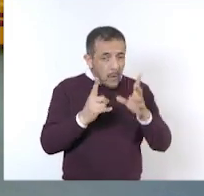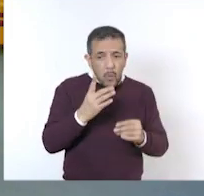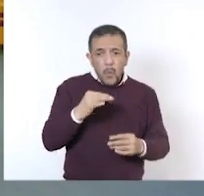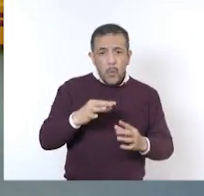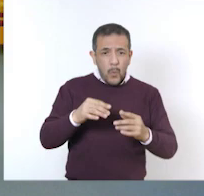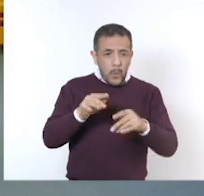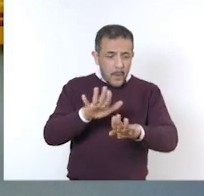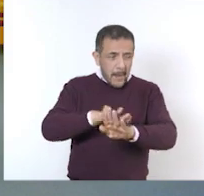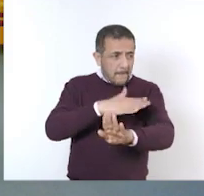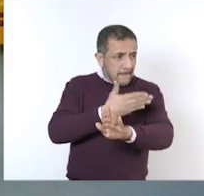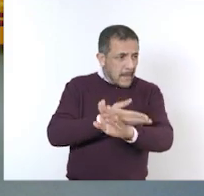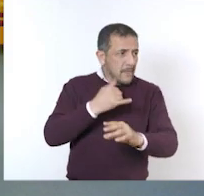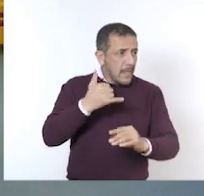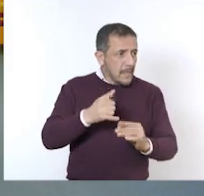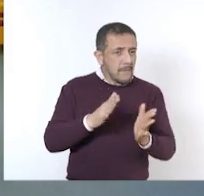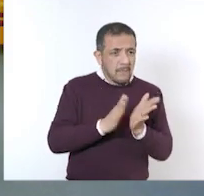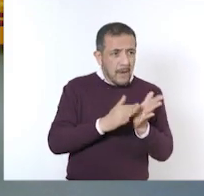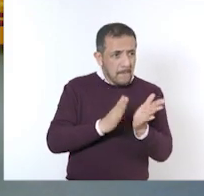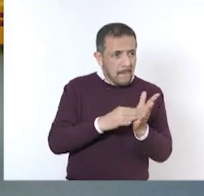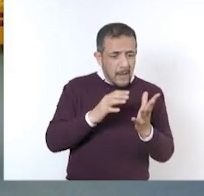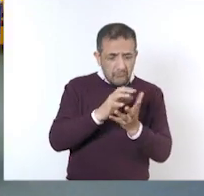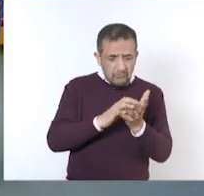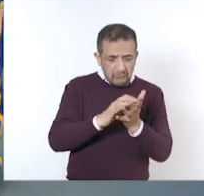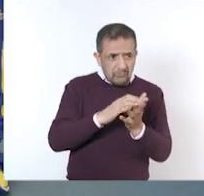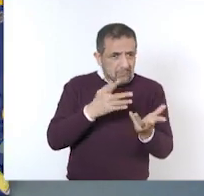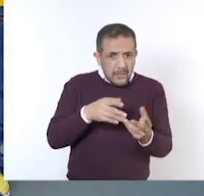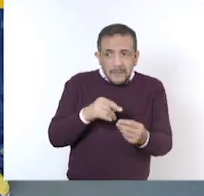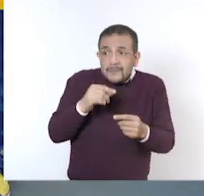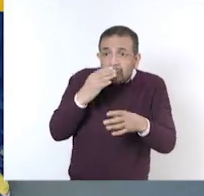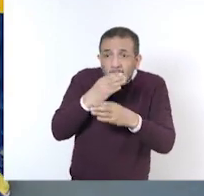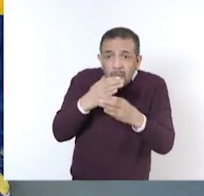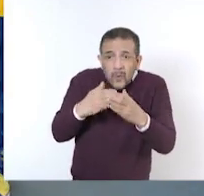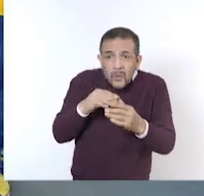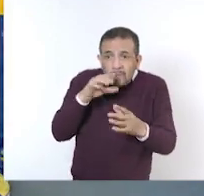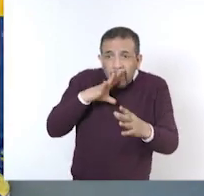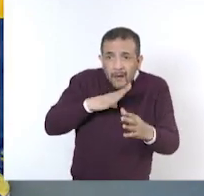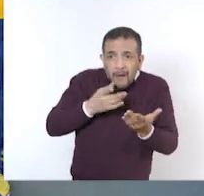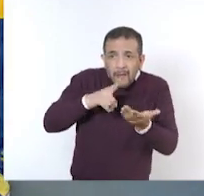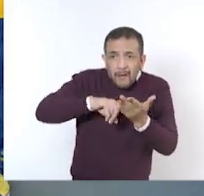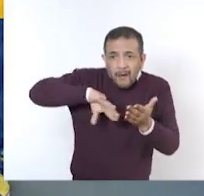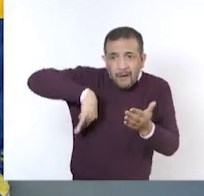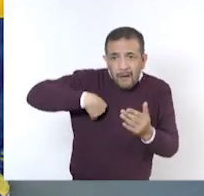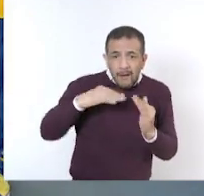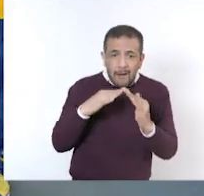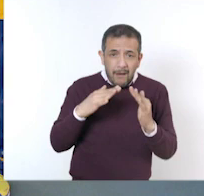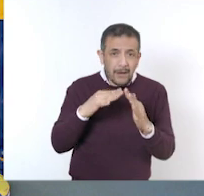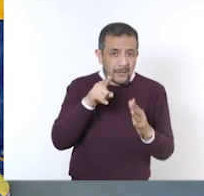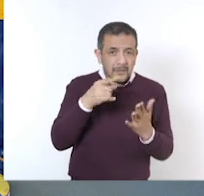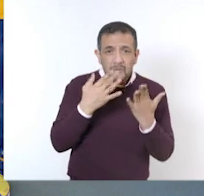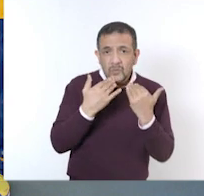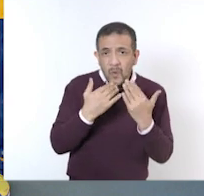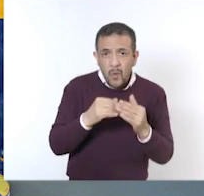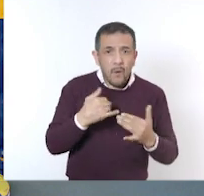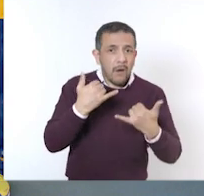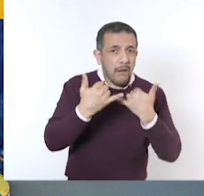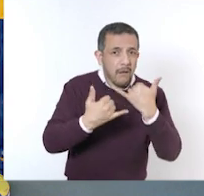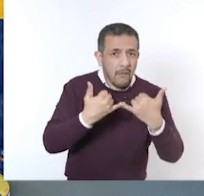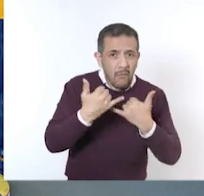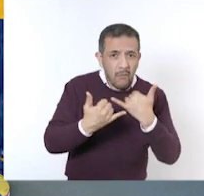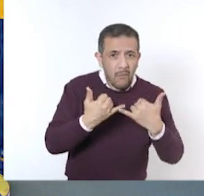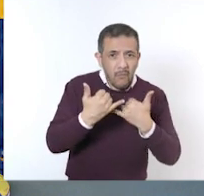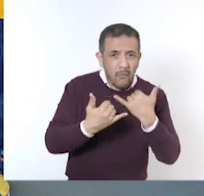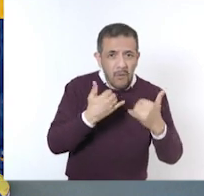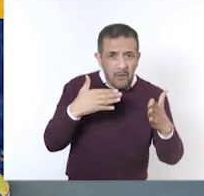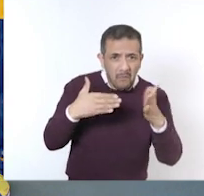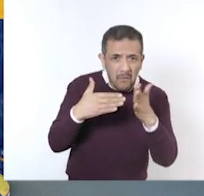papel periódico o algo de hojas de reuso y con eso. Son cosas que tenemos en casa. Recuerda que no hay límites para